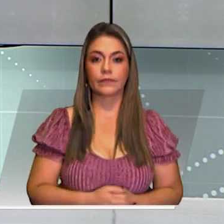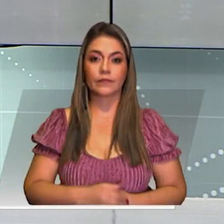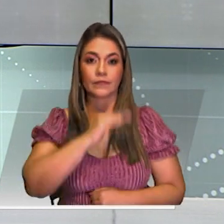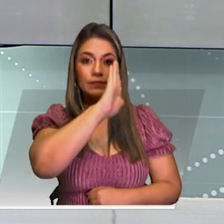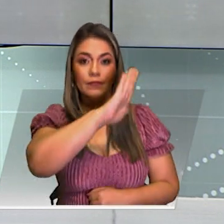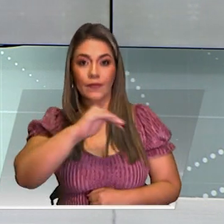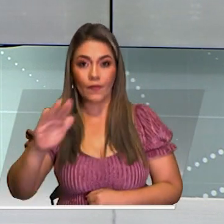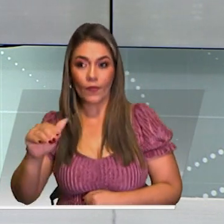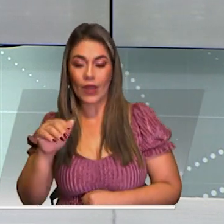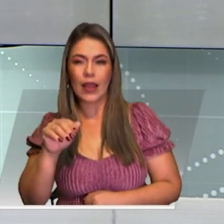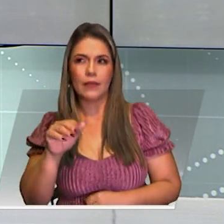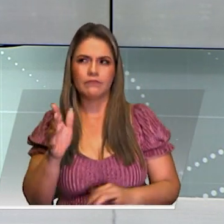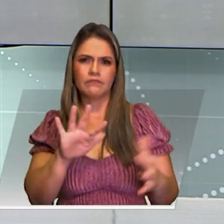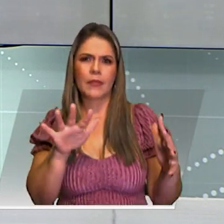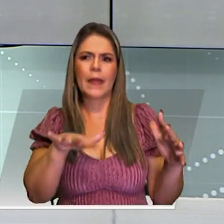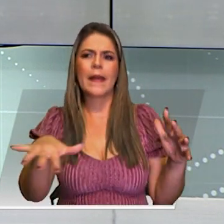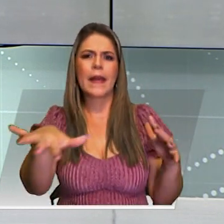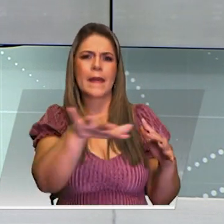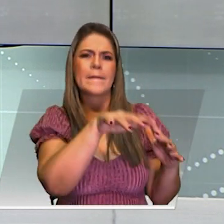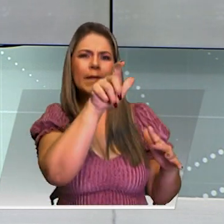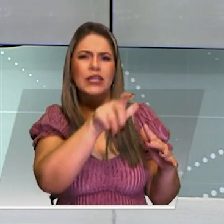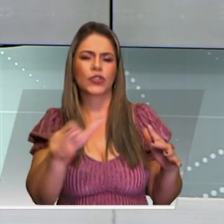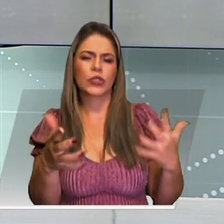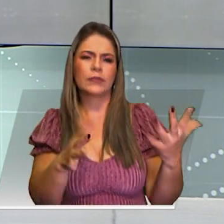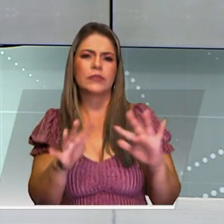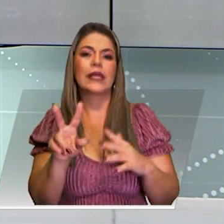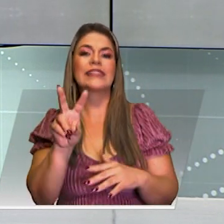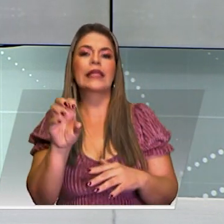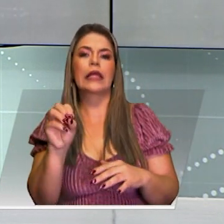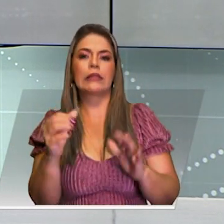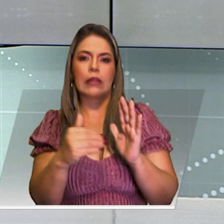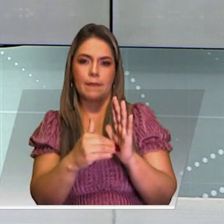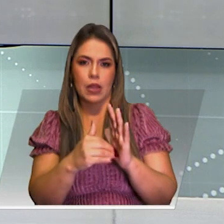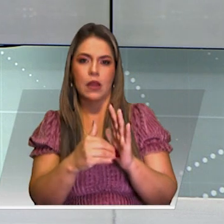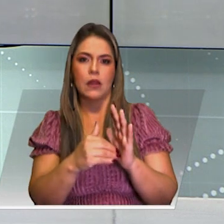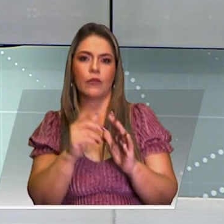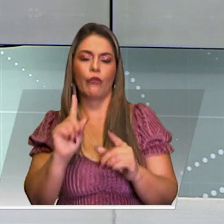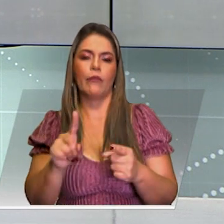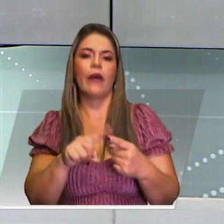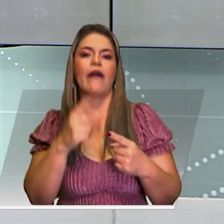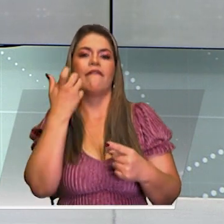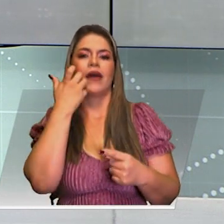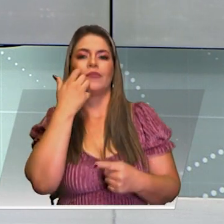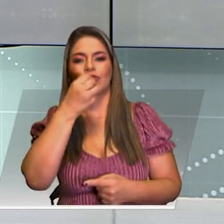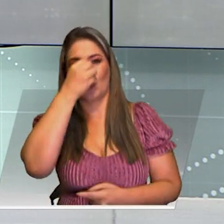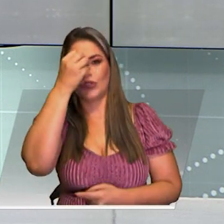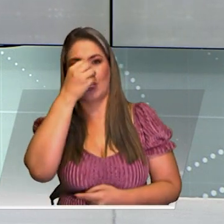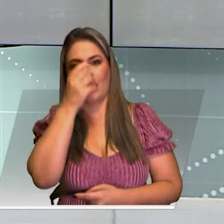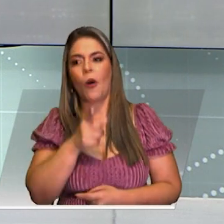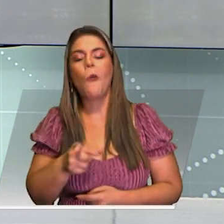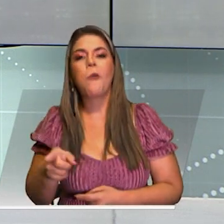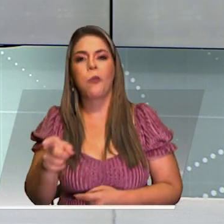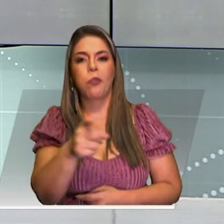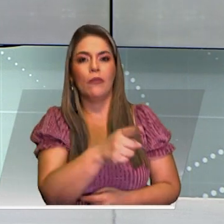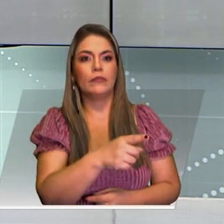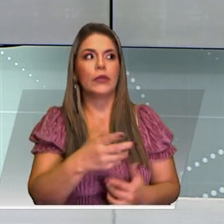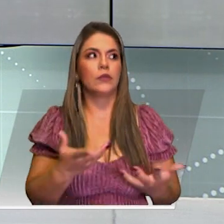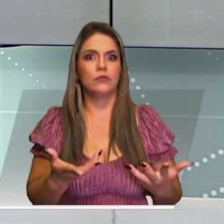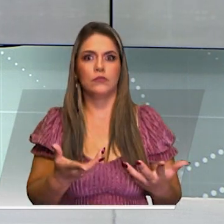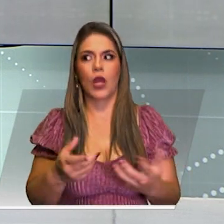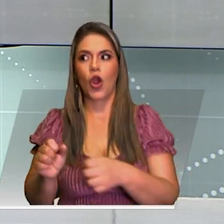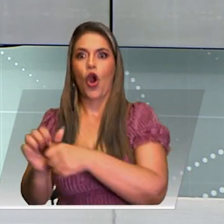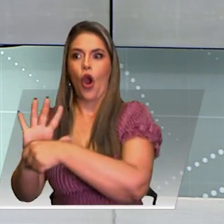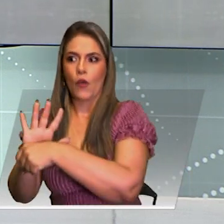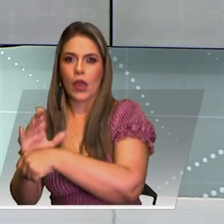que dependen del oxígeno medicinal y pueden verse afectados por la escasez de este elemento. En el sistema hospitalario la situación preocupa no solo